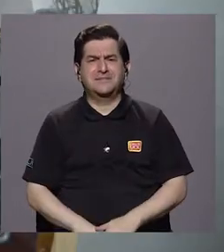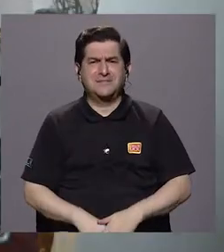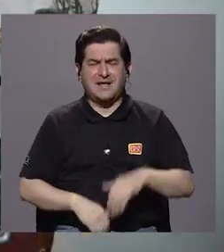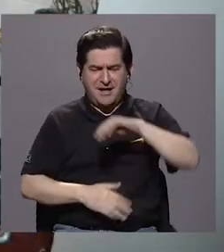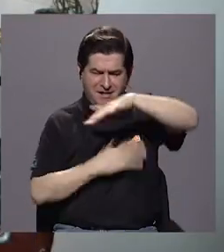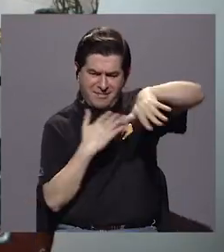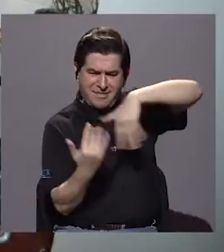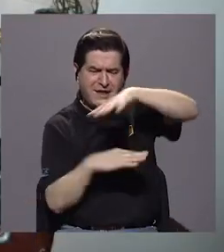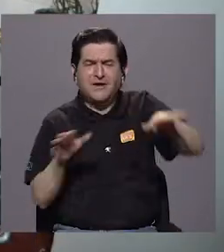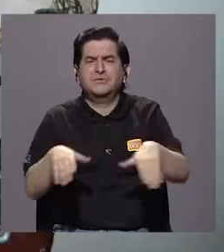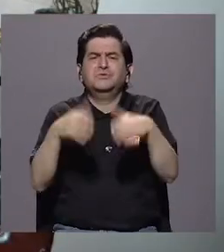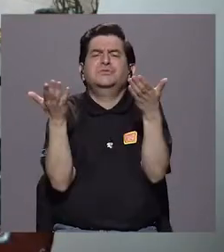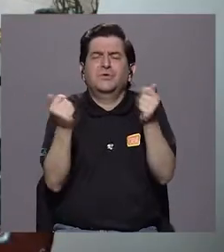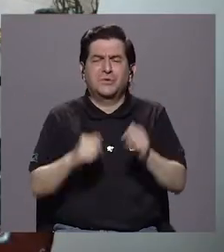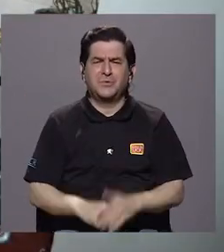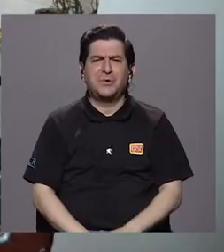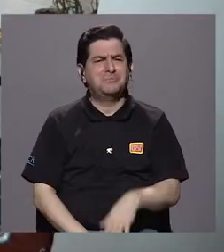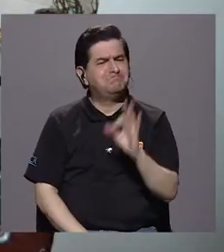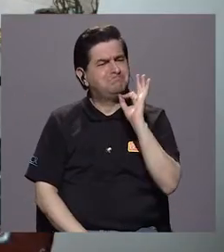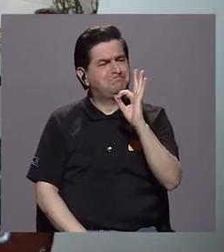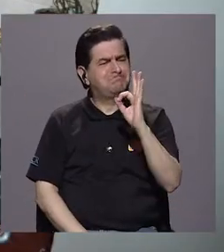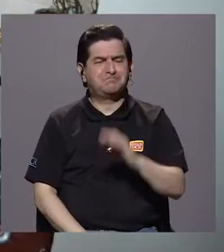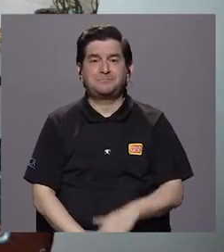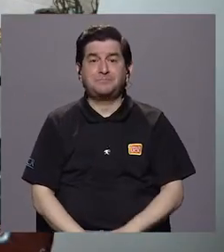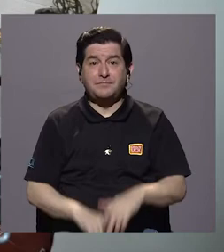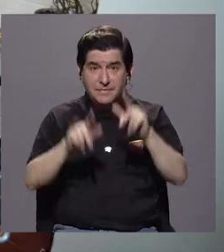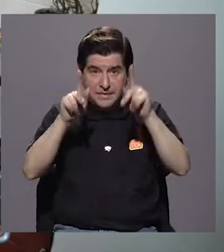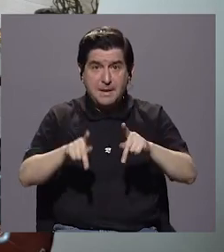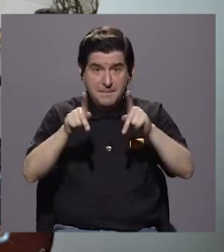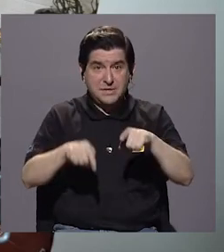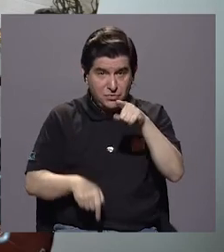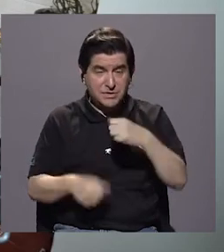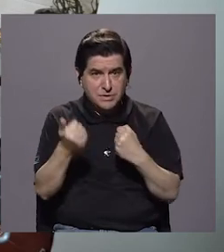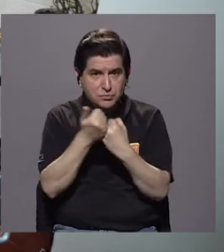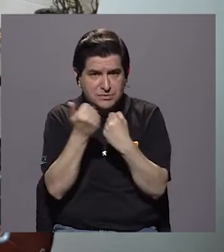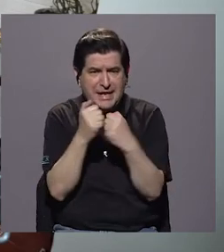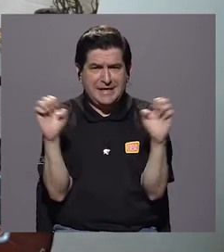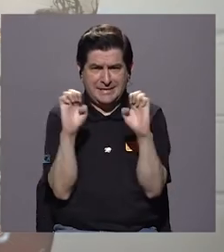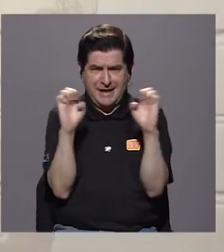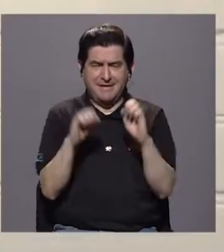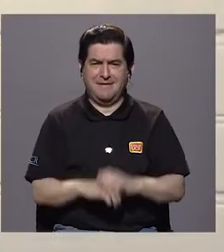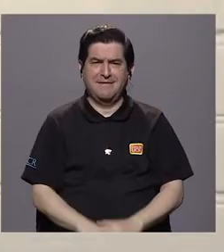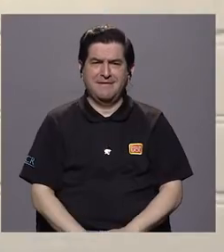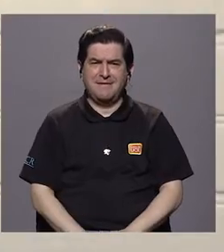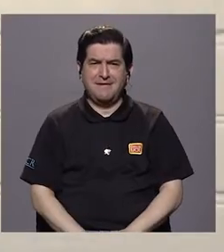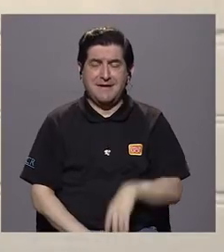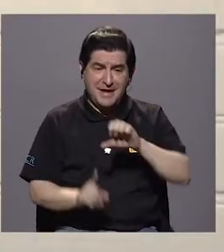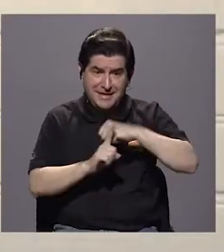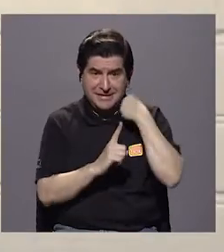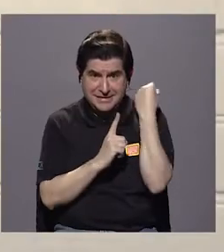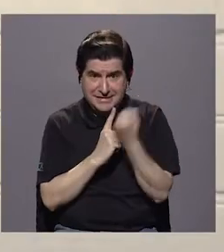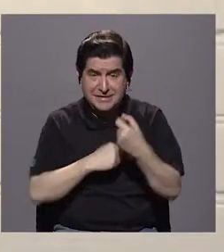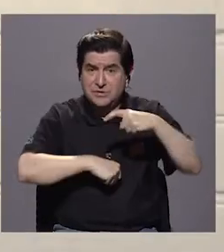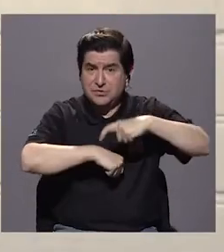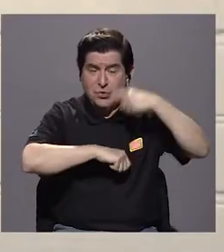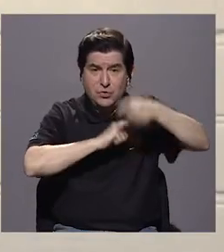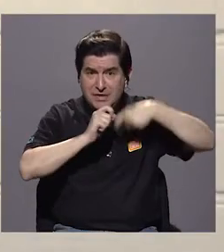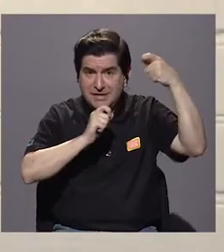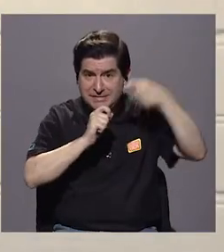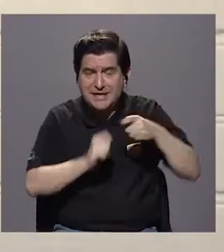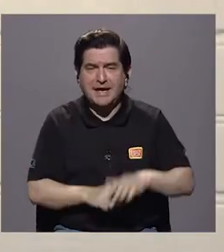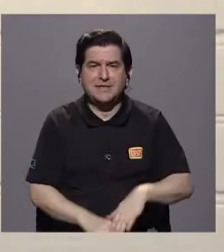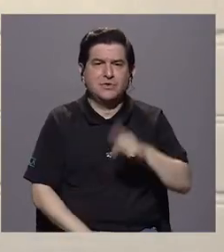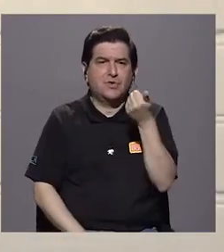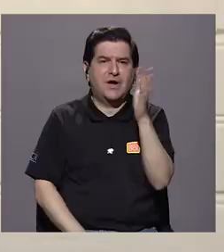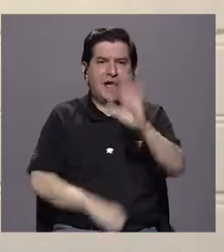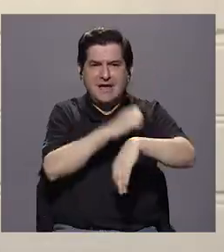ellos. Qué lindo, qué lindo. O sea, el público la recarga a usted y es eso lo que en un momento determinado, a los 15 años, la